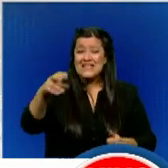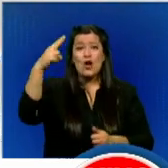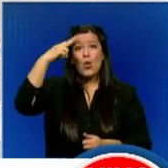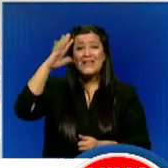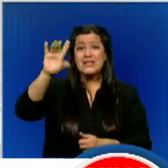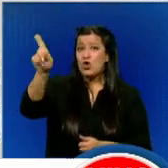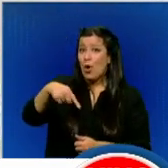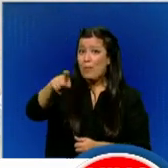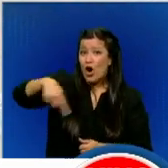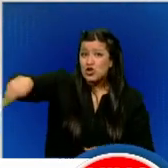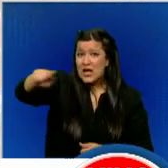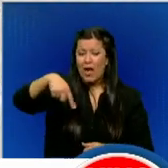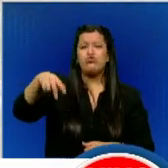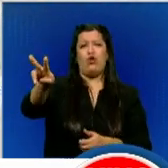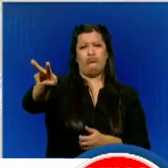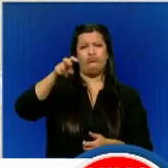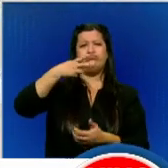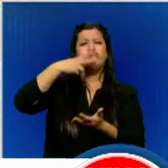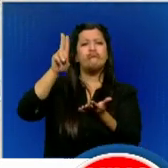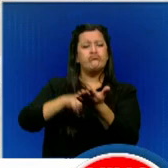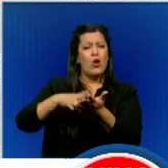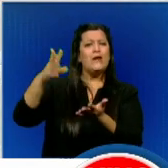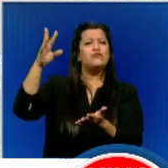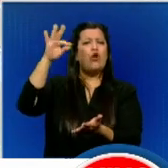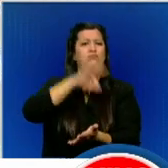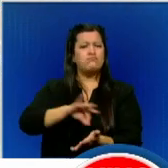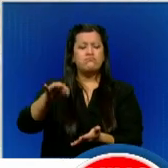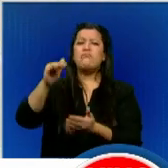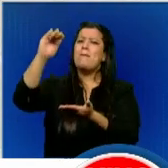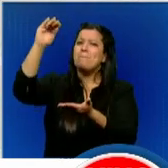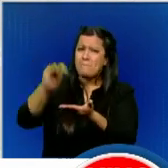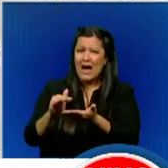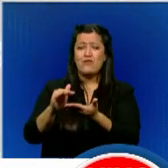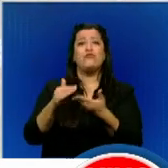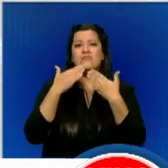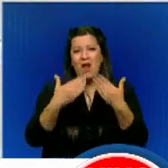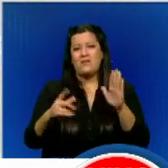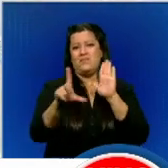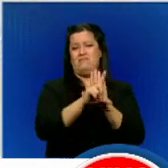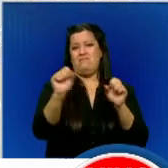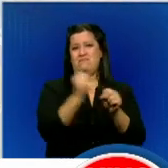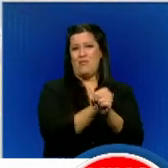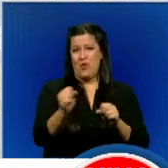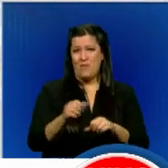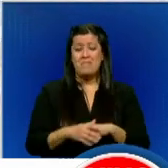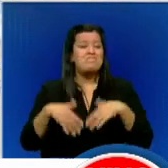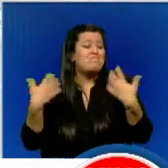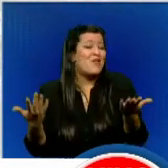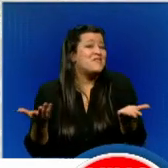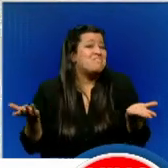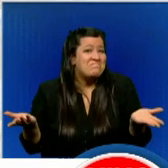van a tener una cara positiva menor a partir de la sanción de esta ley en consecuencia